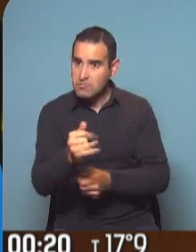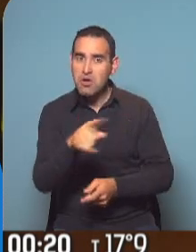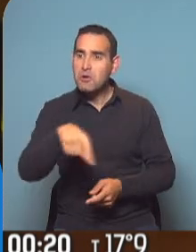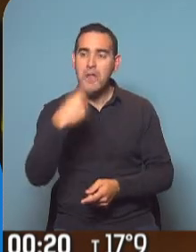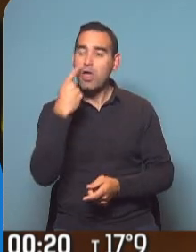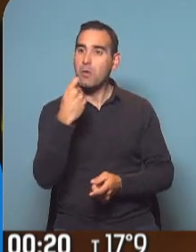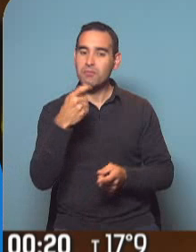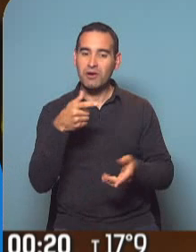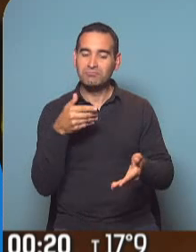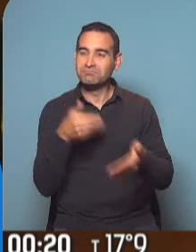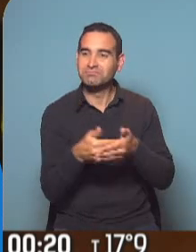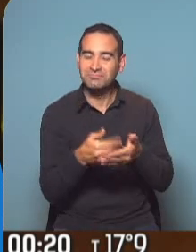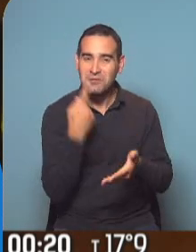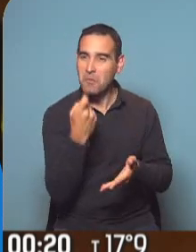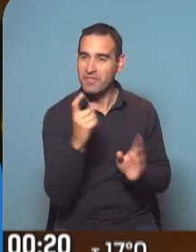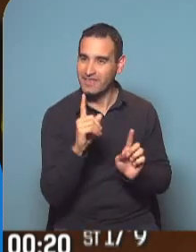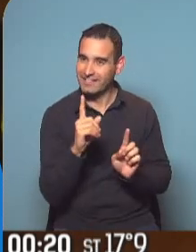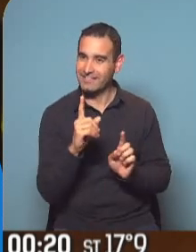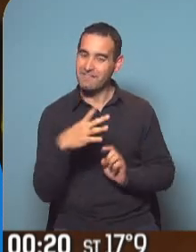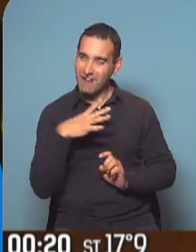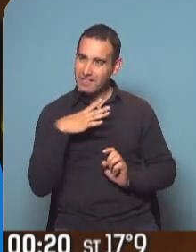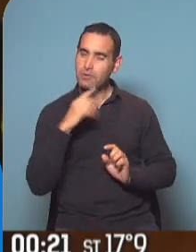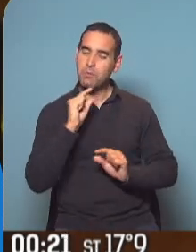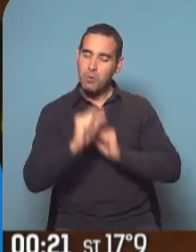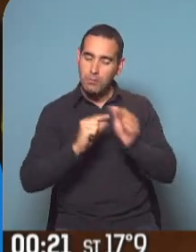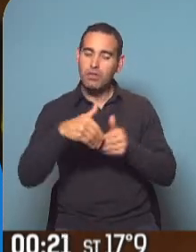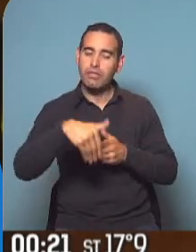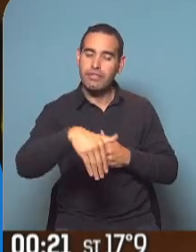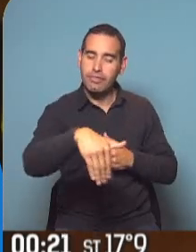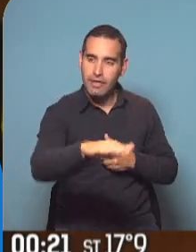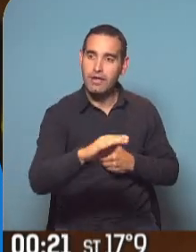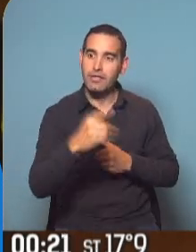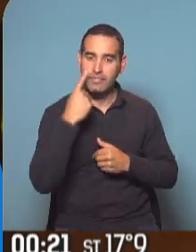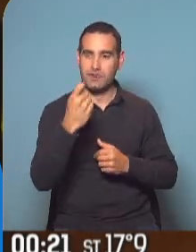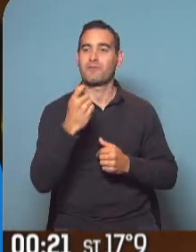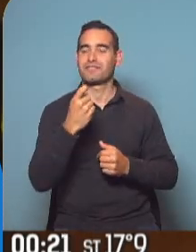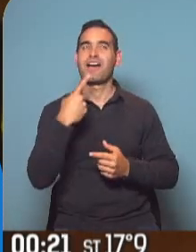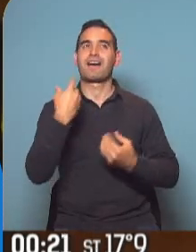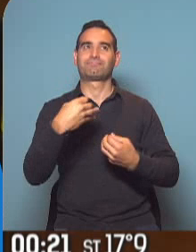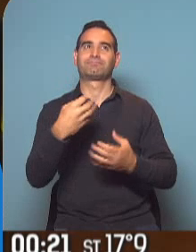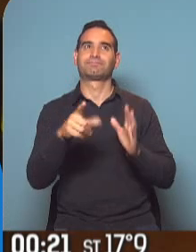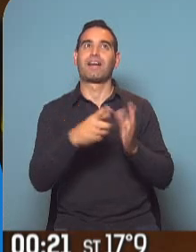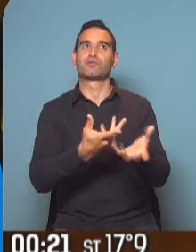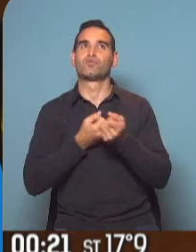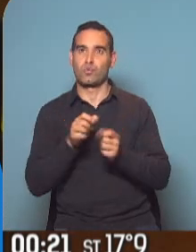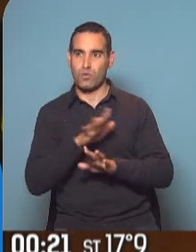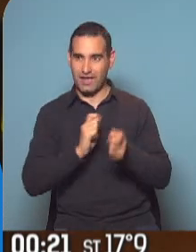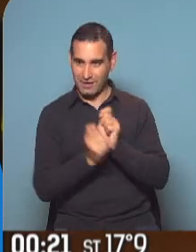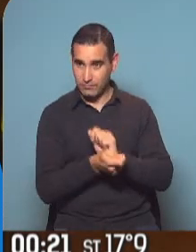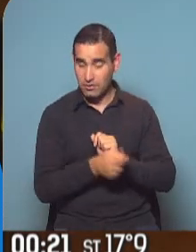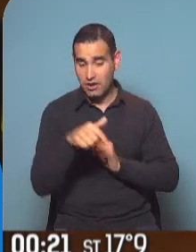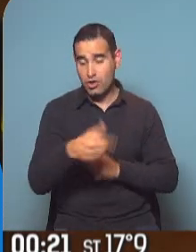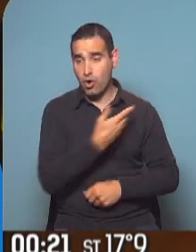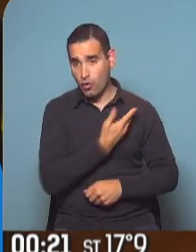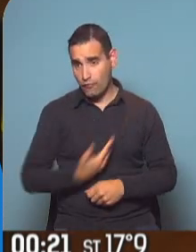es inmediato. Sí. Y afecta intereses de pocos que tienen los recursos para bloquearlas. Este es un gobierno en minoría, los 2 primeros